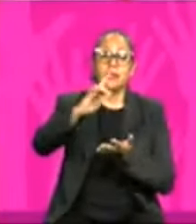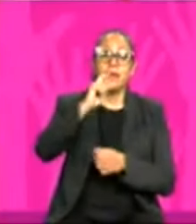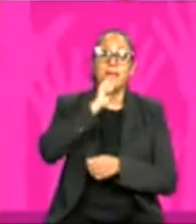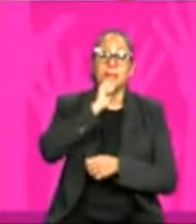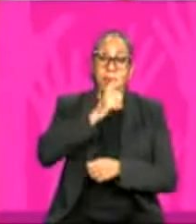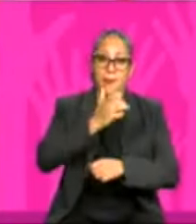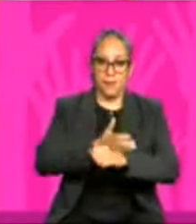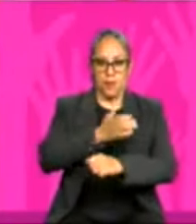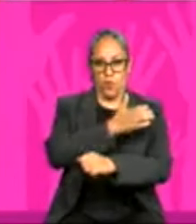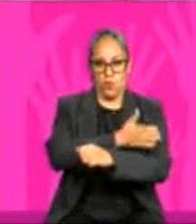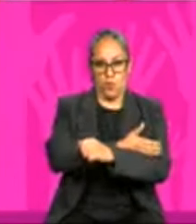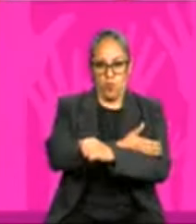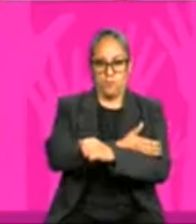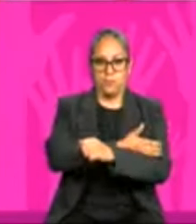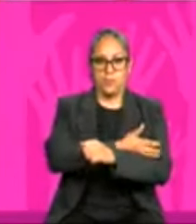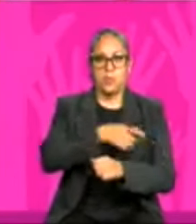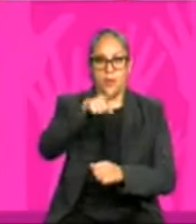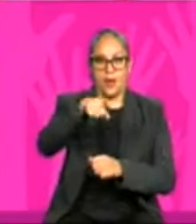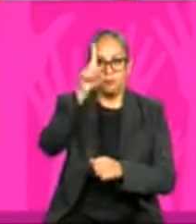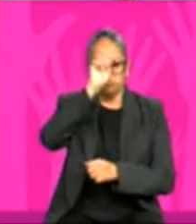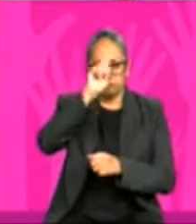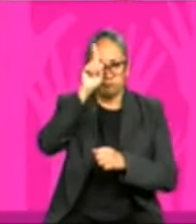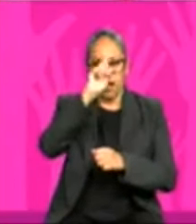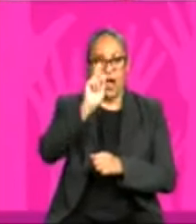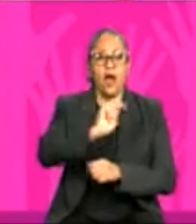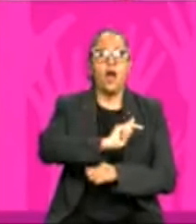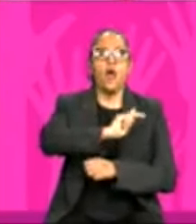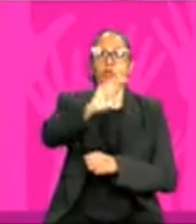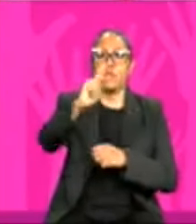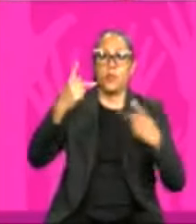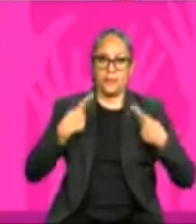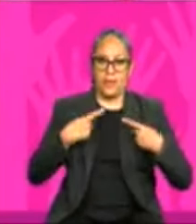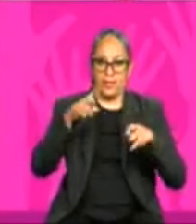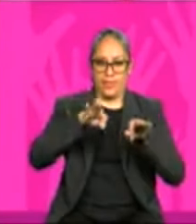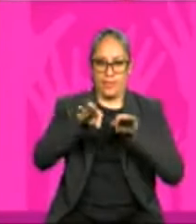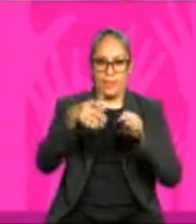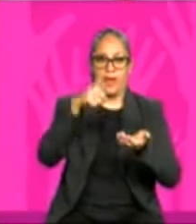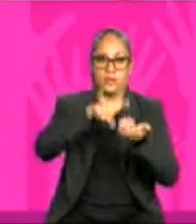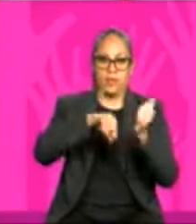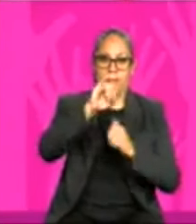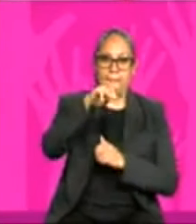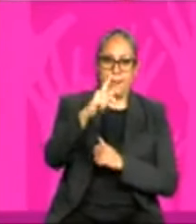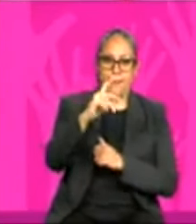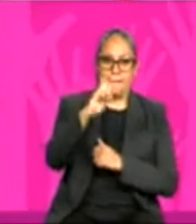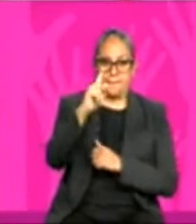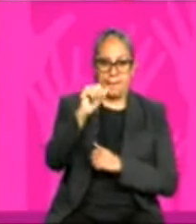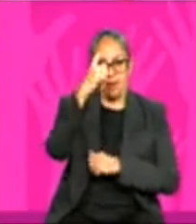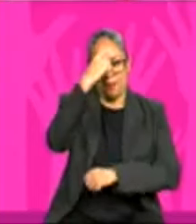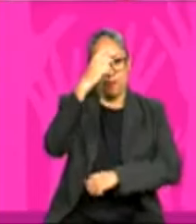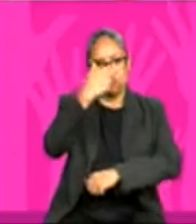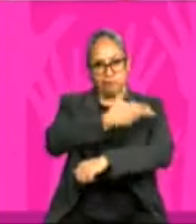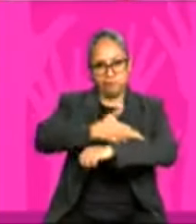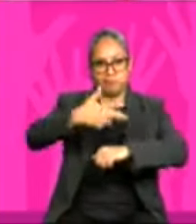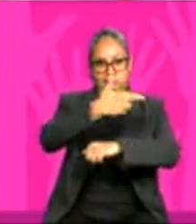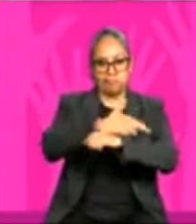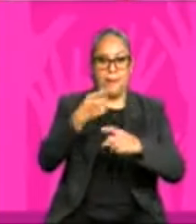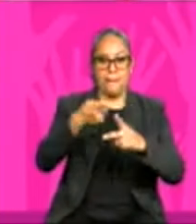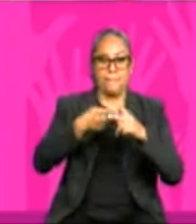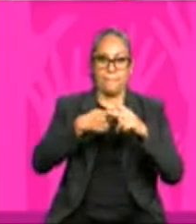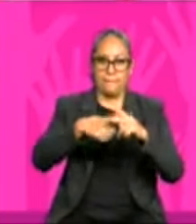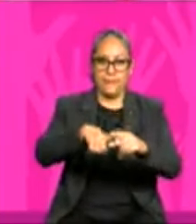compañeras, consejeras, consejeros y a todo el personal del INPEPAC que se ha involucrado en la organización de este debate, donde